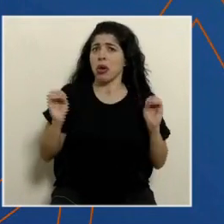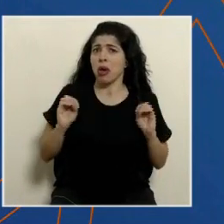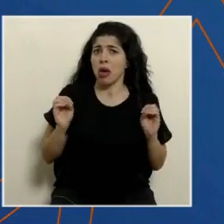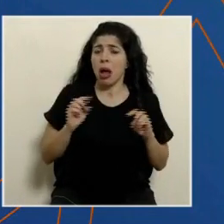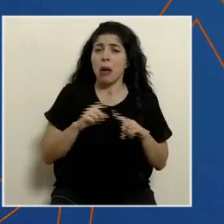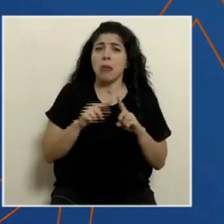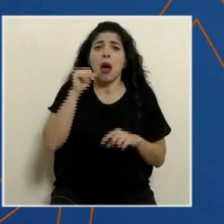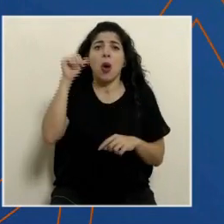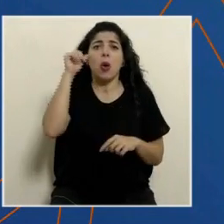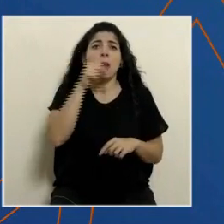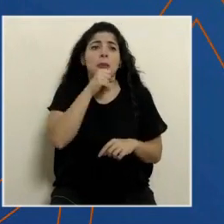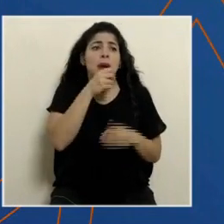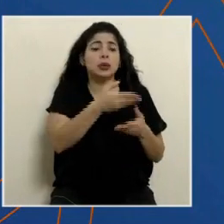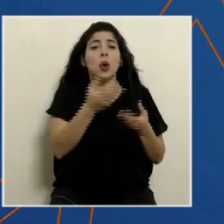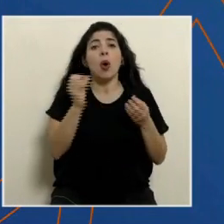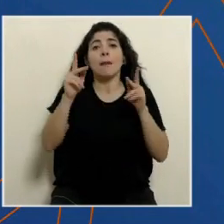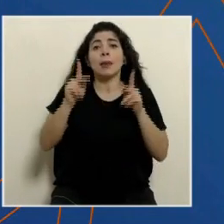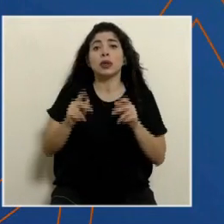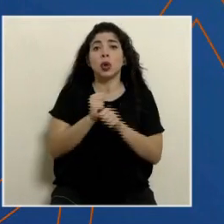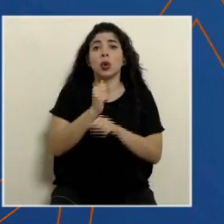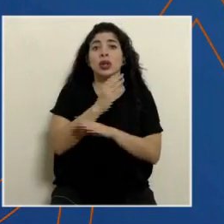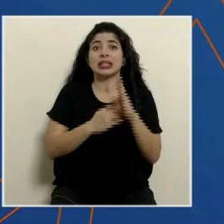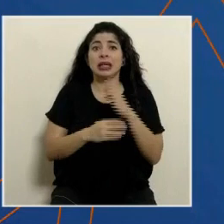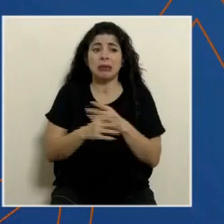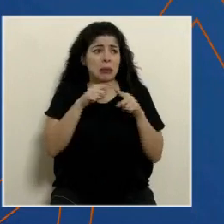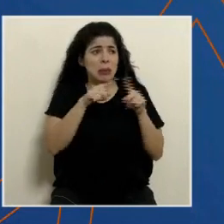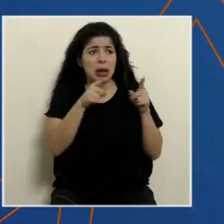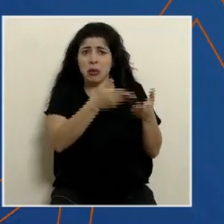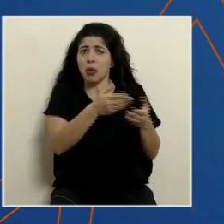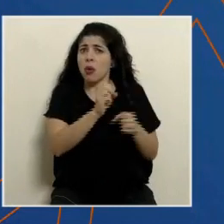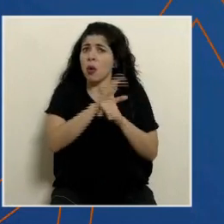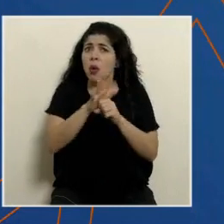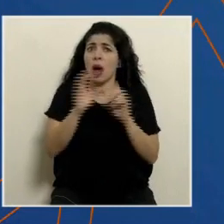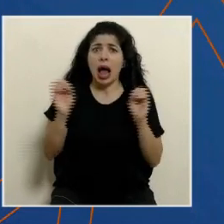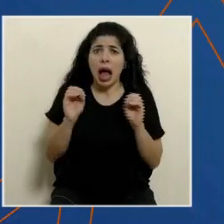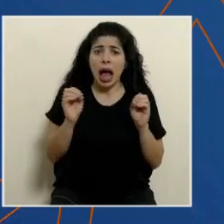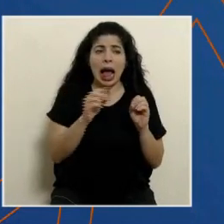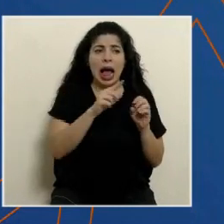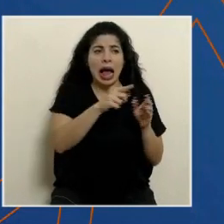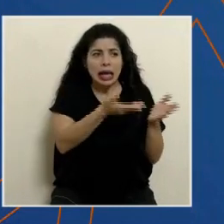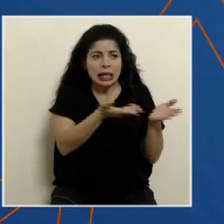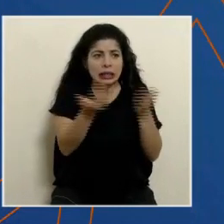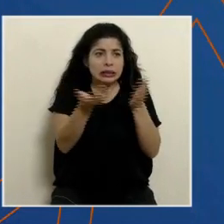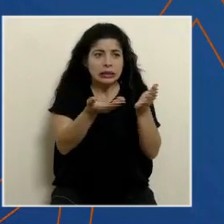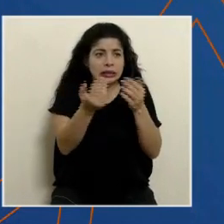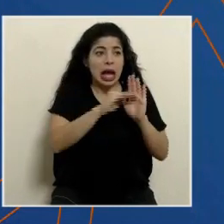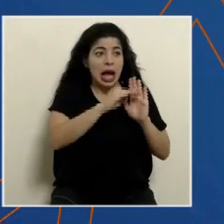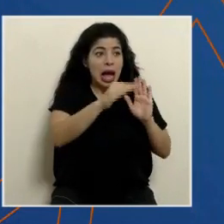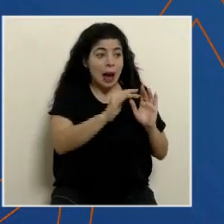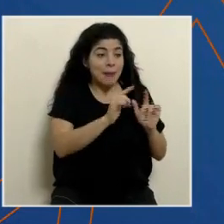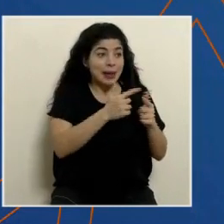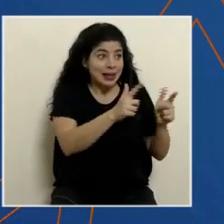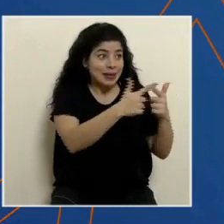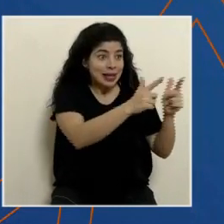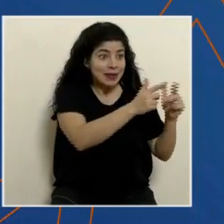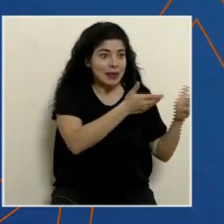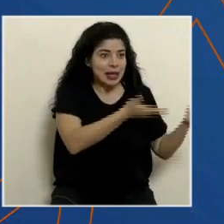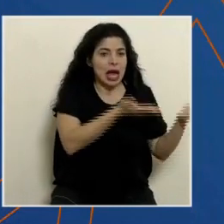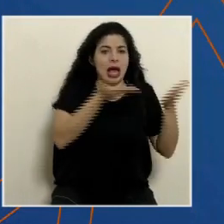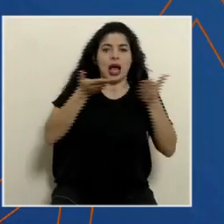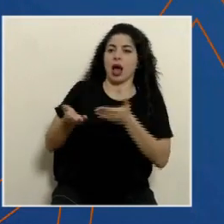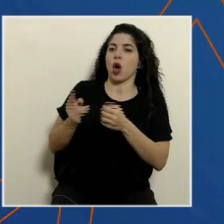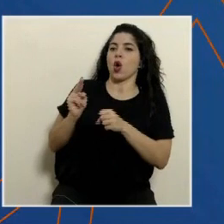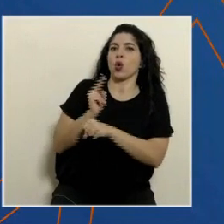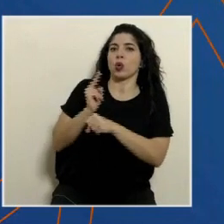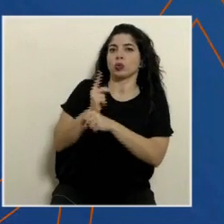personas con alguna discapacidad que no tienen COVID, para que éstas puedan ser eventualmente utilizadas para la atención